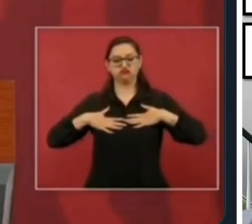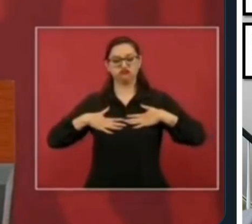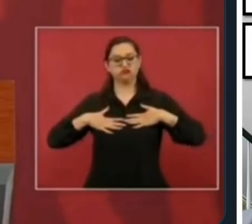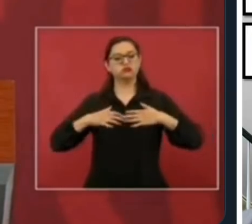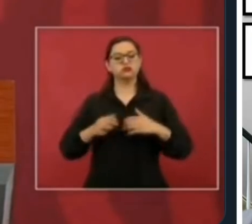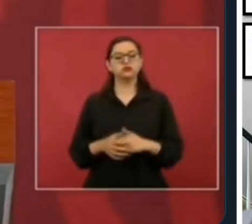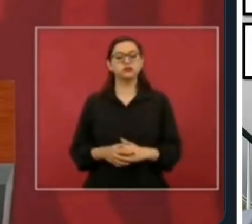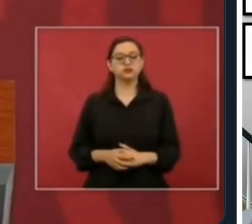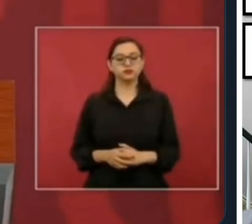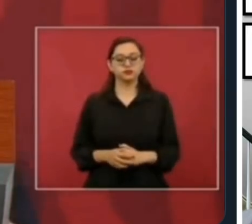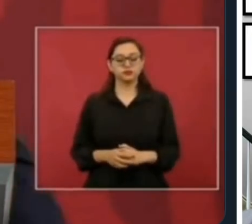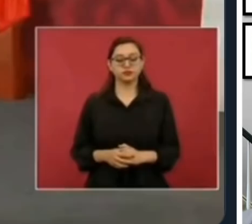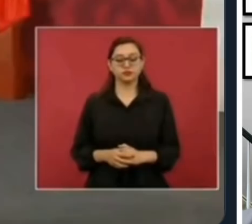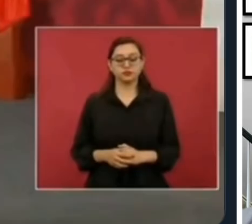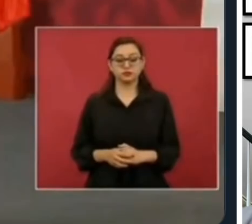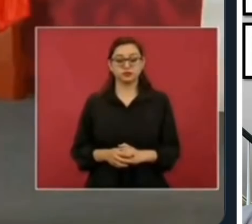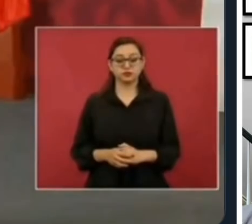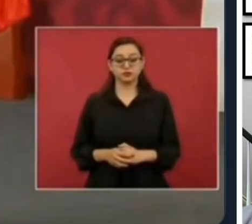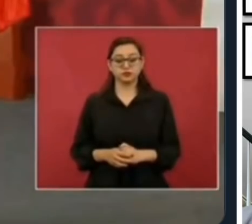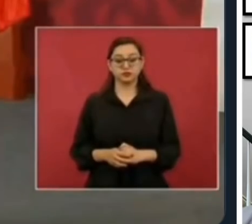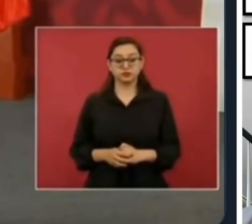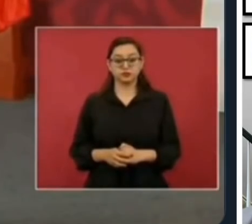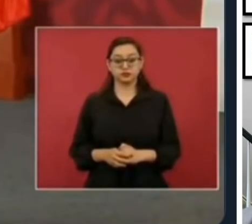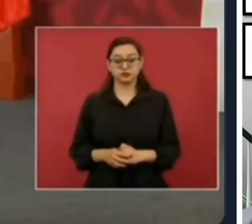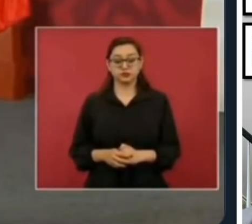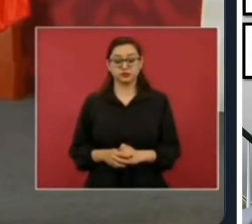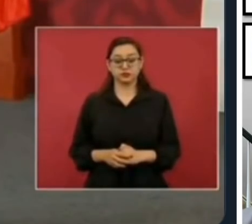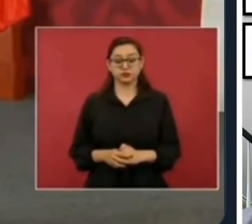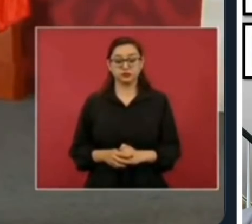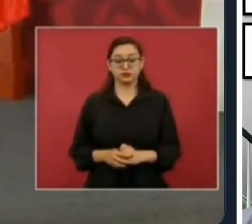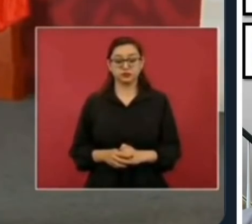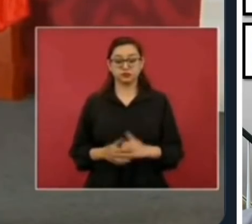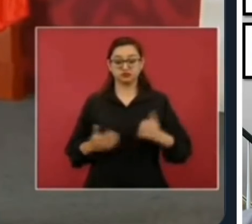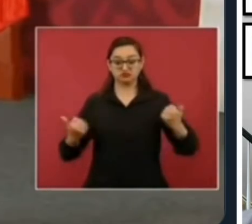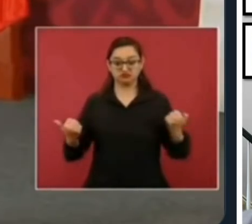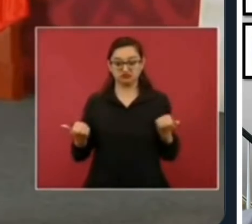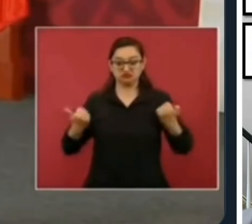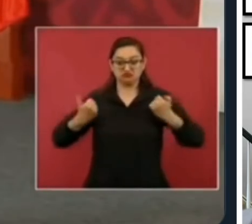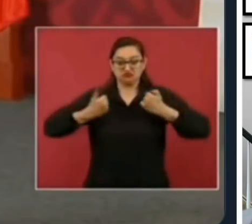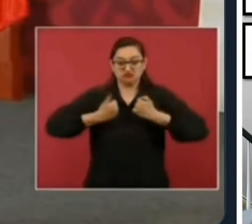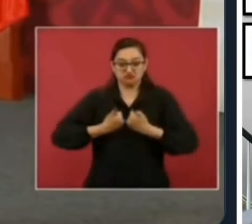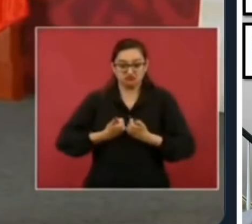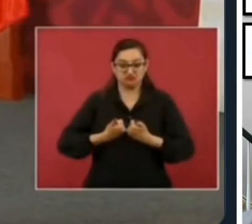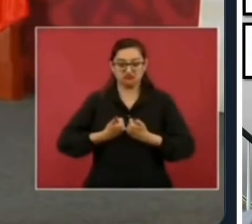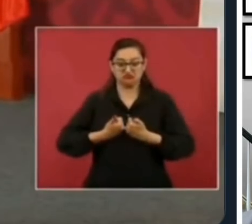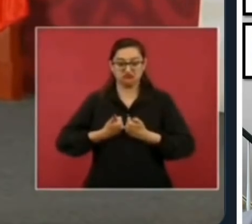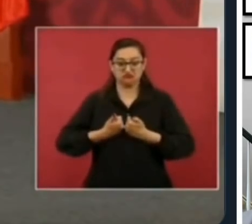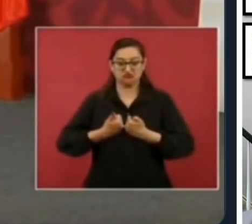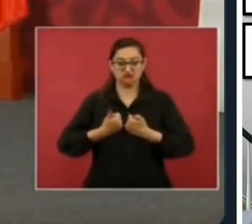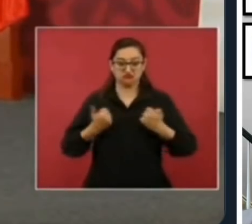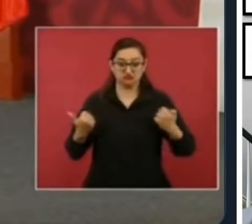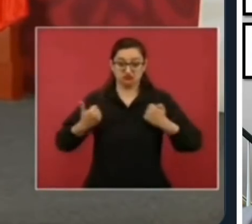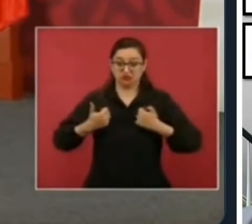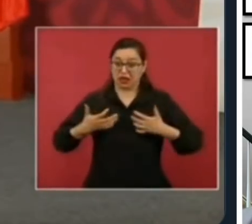esta violencia que ocasionaron estos gobiernos neoliberales. Amigos y amigas, por desgracia se